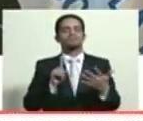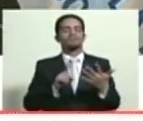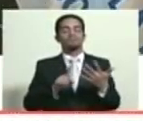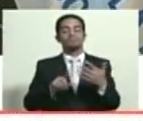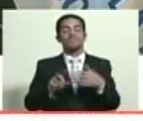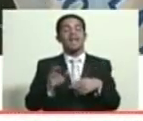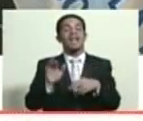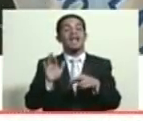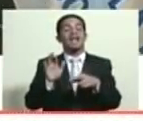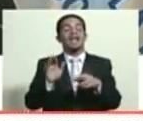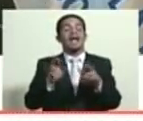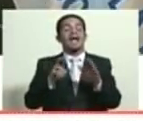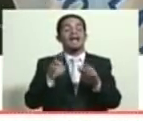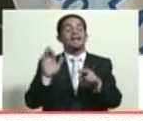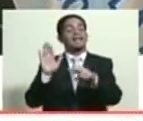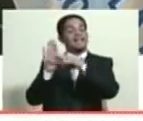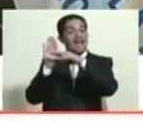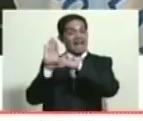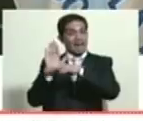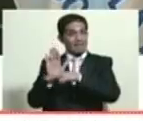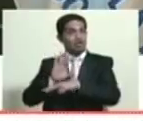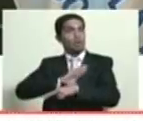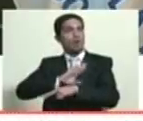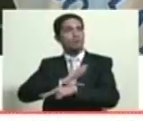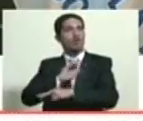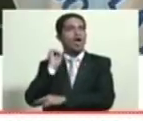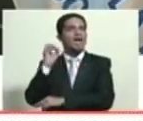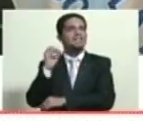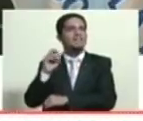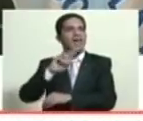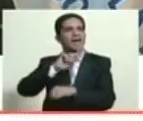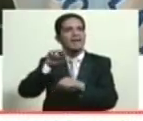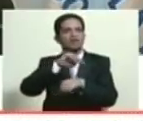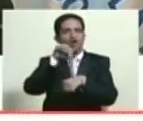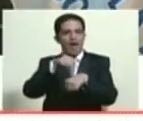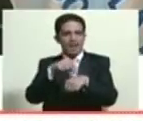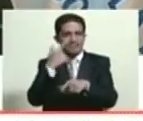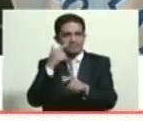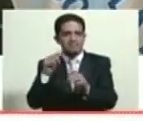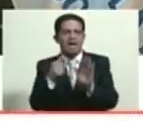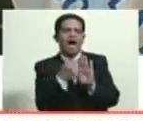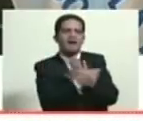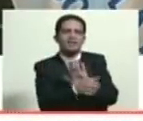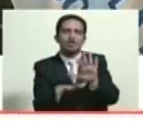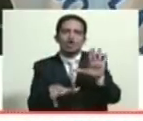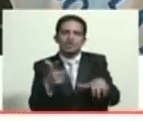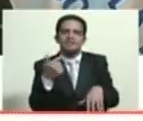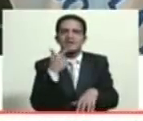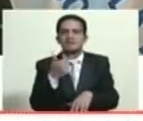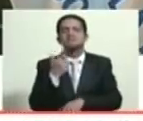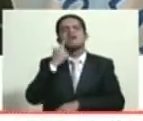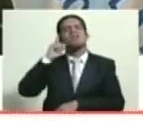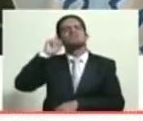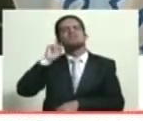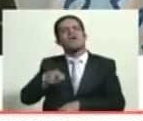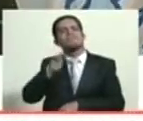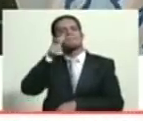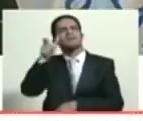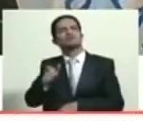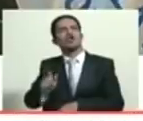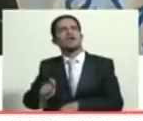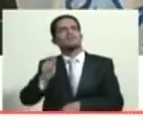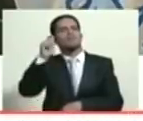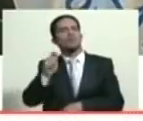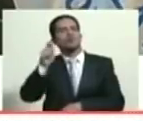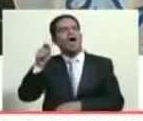Reglamento Interior y de Debate de la Asamblea Nacional en su artículo 13, numeral 9, establece que son deberes de los diputados y